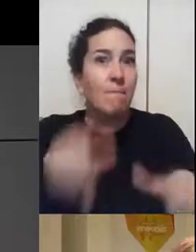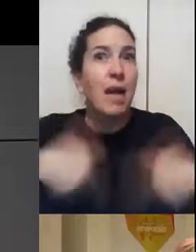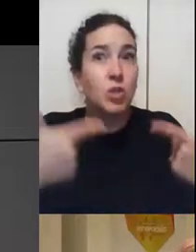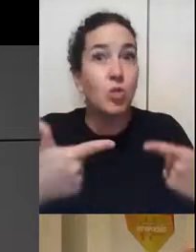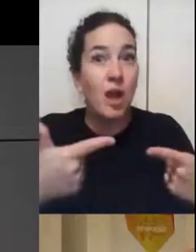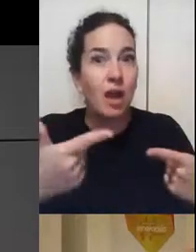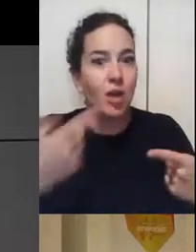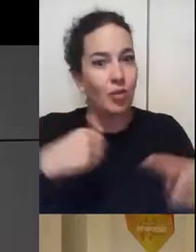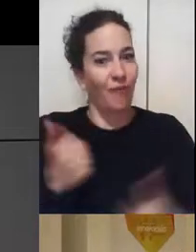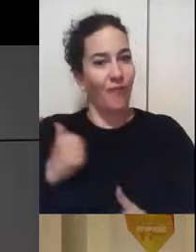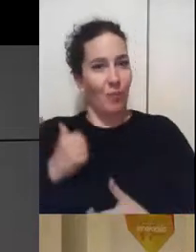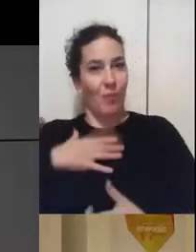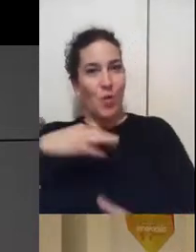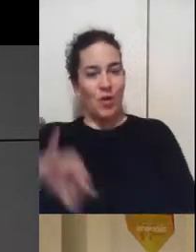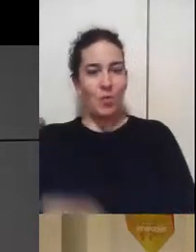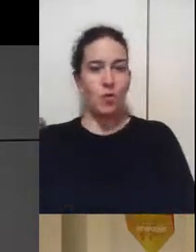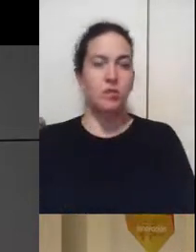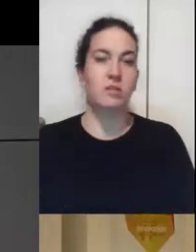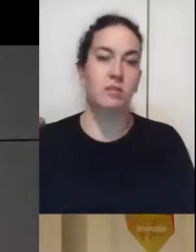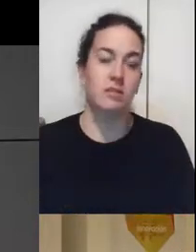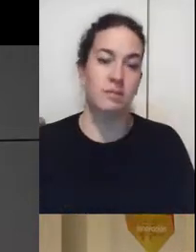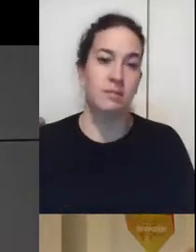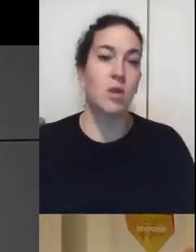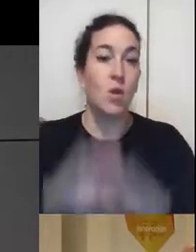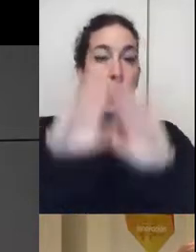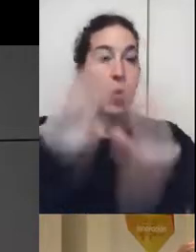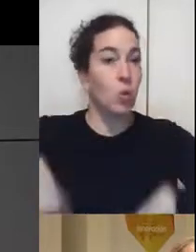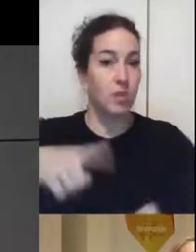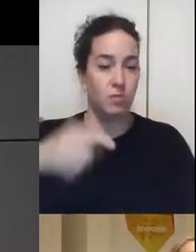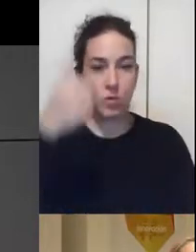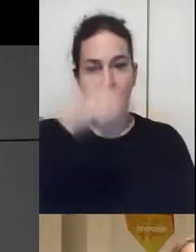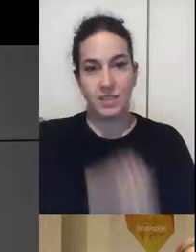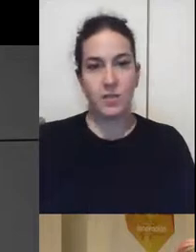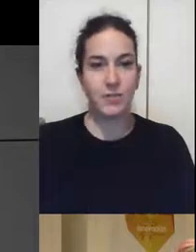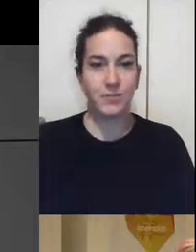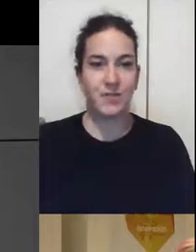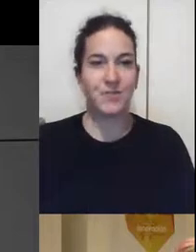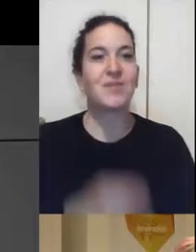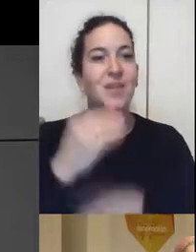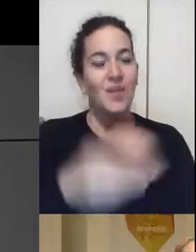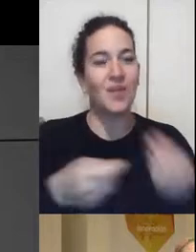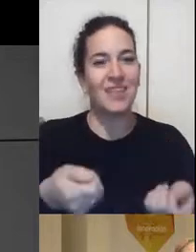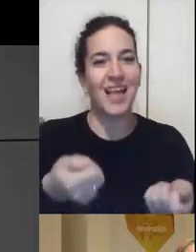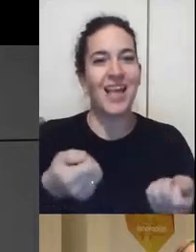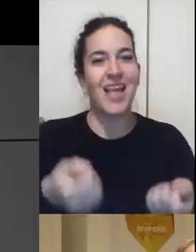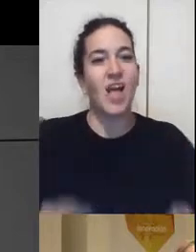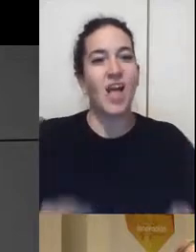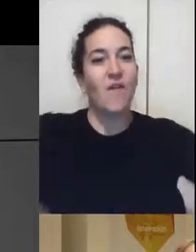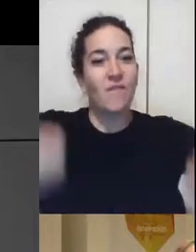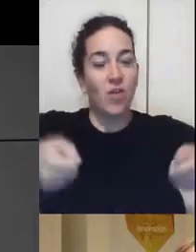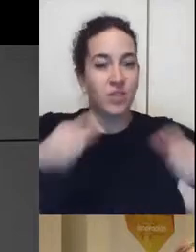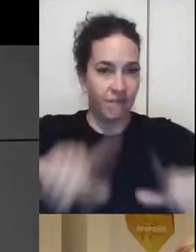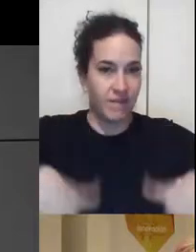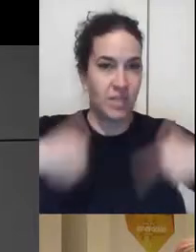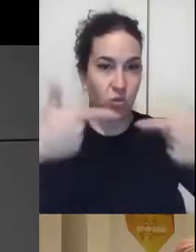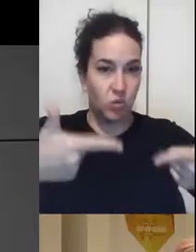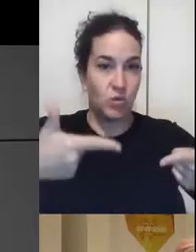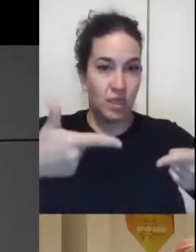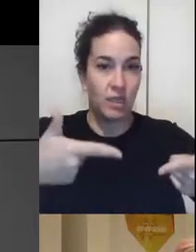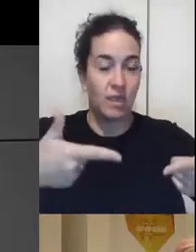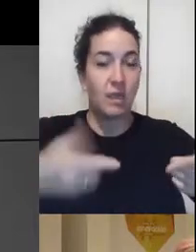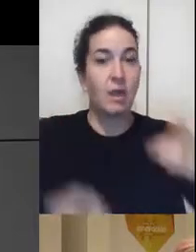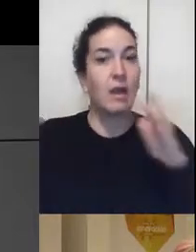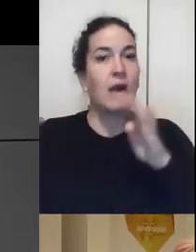aprovechando. Y este último chico es el que utiliza las bolsas de basura para generar esa